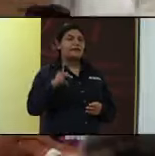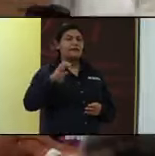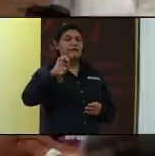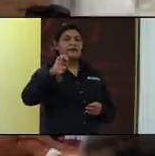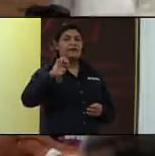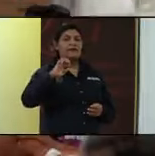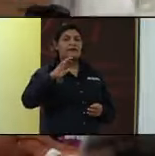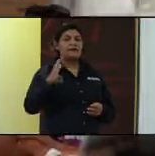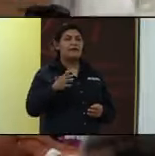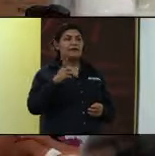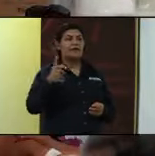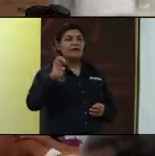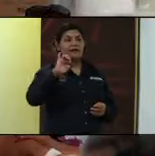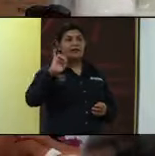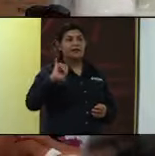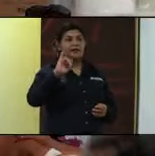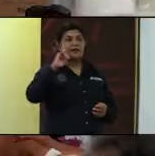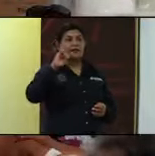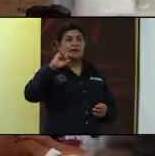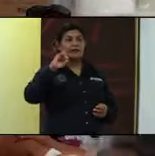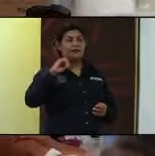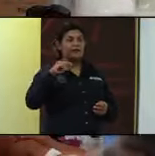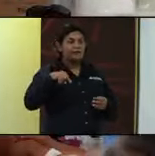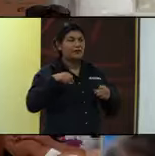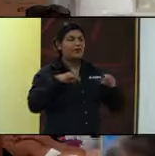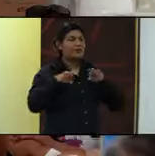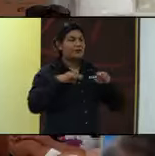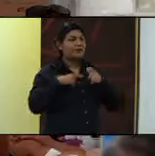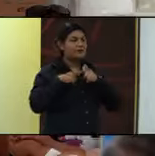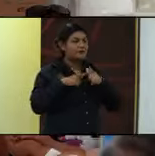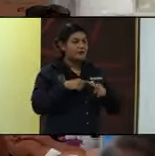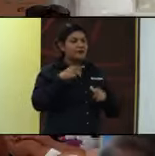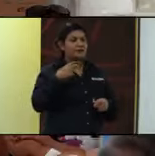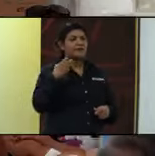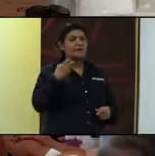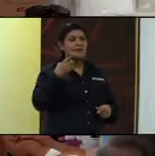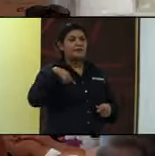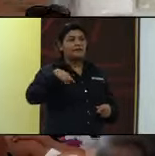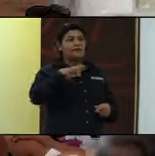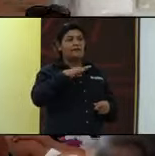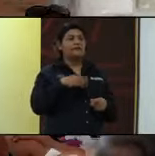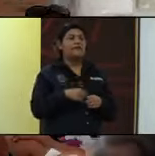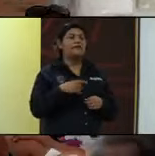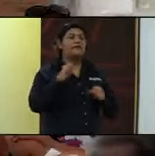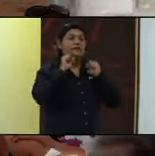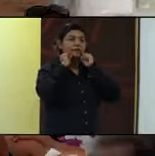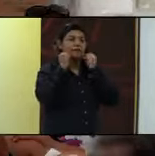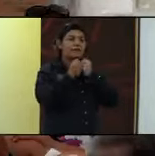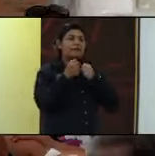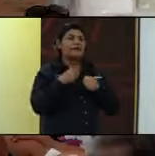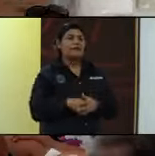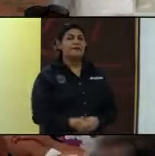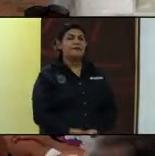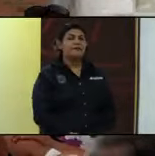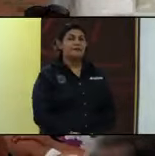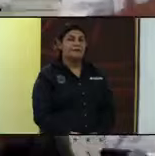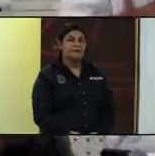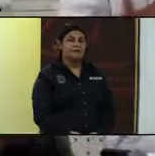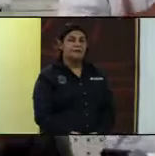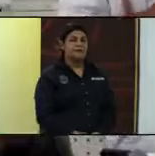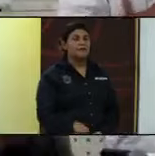ejido Cuauhtémoc, y pues vamos a seguir trabajando en esto para beneficio social de toda la gente de la zona ejidal.